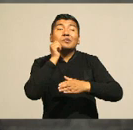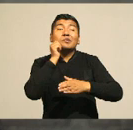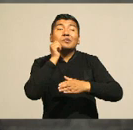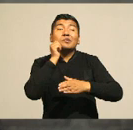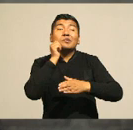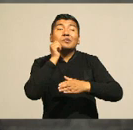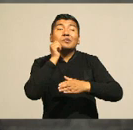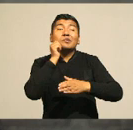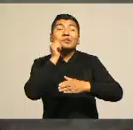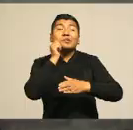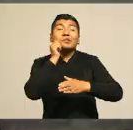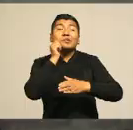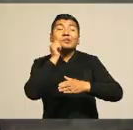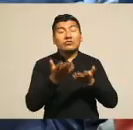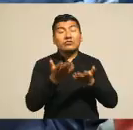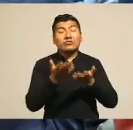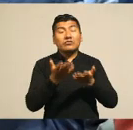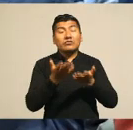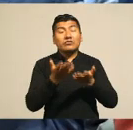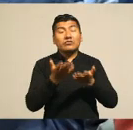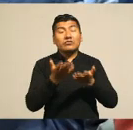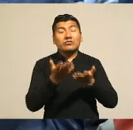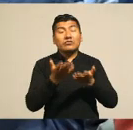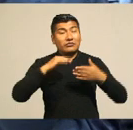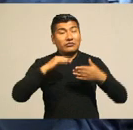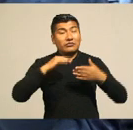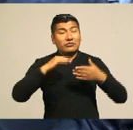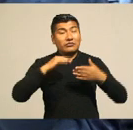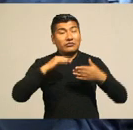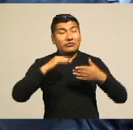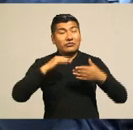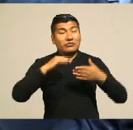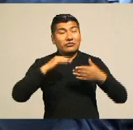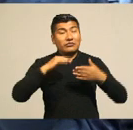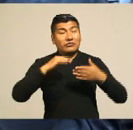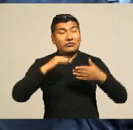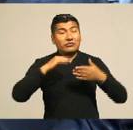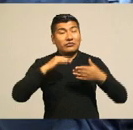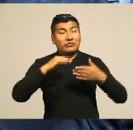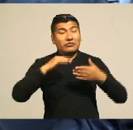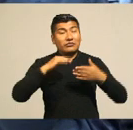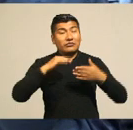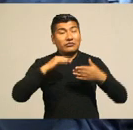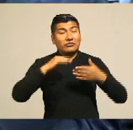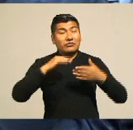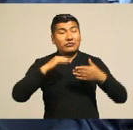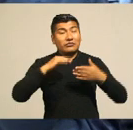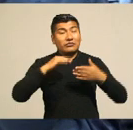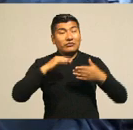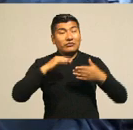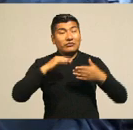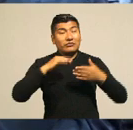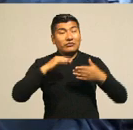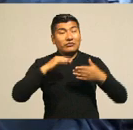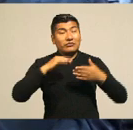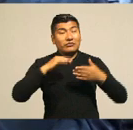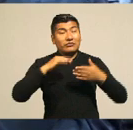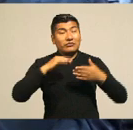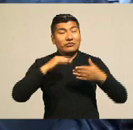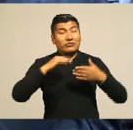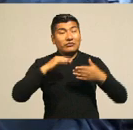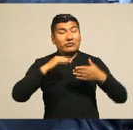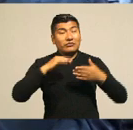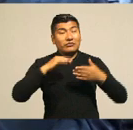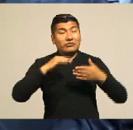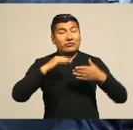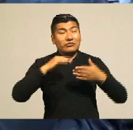donde podamos vivir en paz, en fraternidad, en justicia, en esperanza. Eso